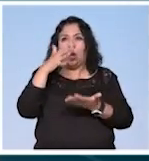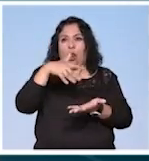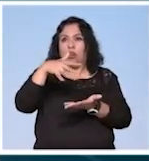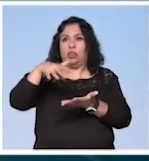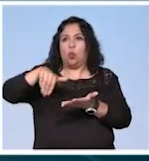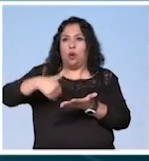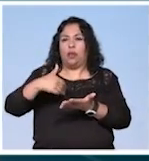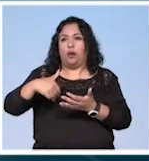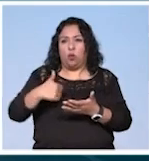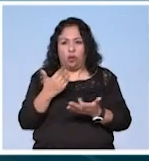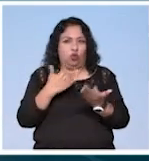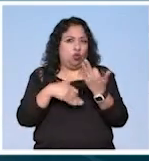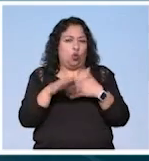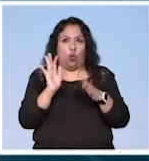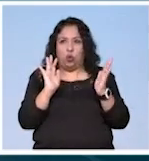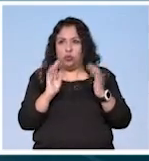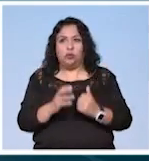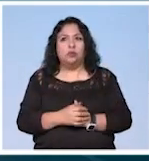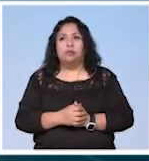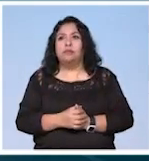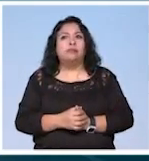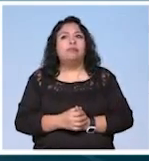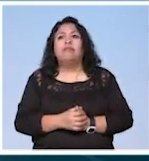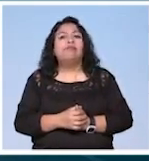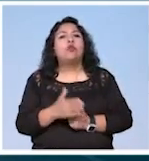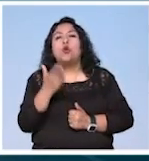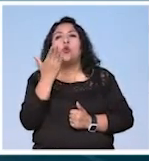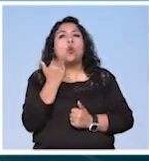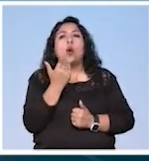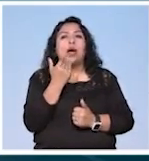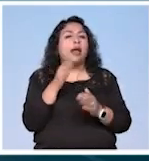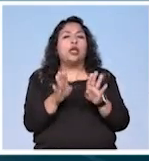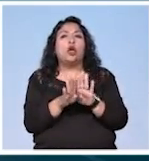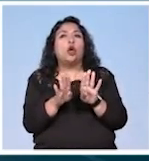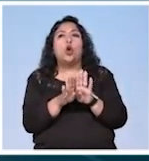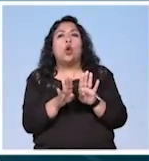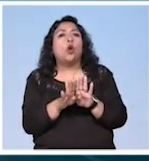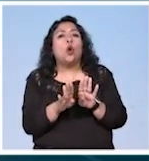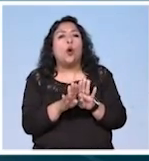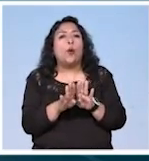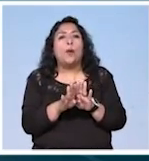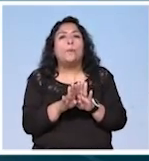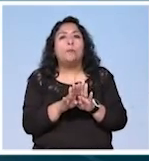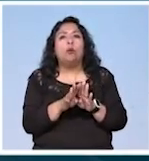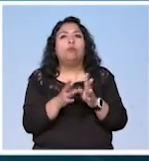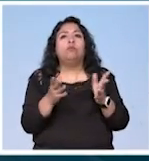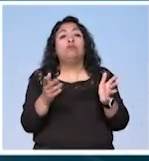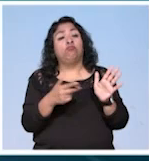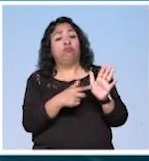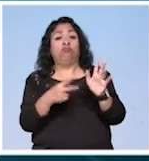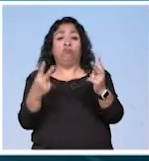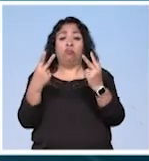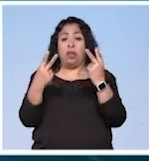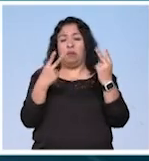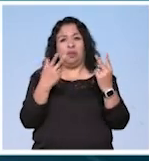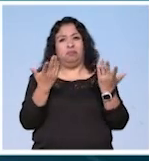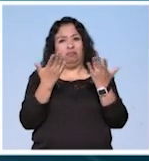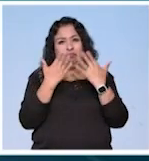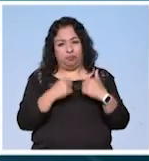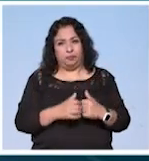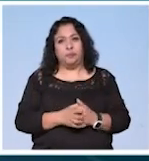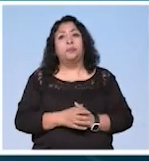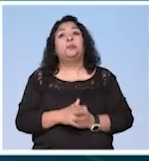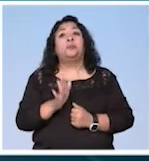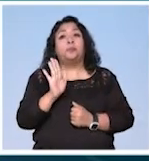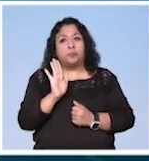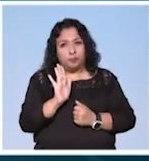Entonces no no hay una manera digamos de de lucir lo que tienes ahora